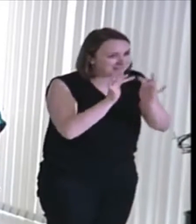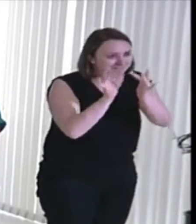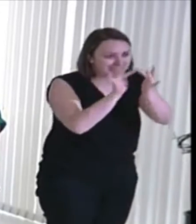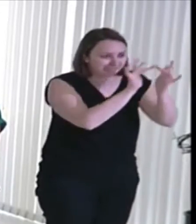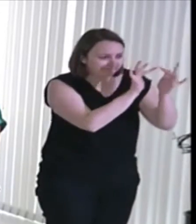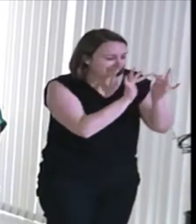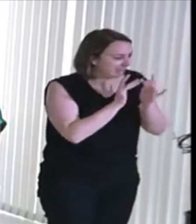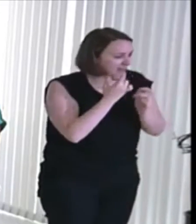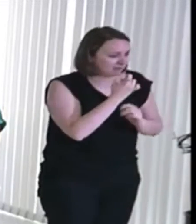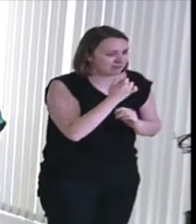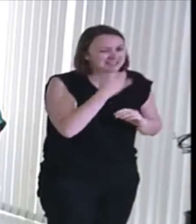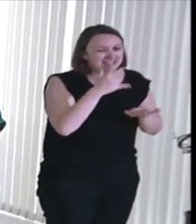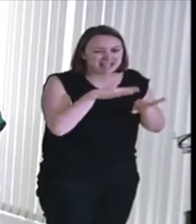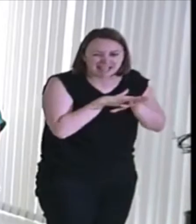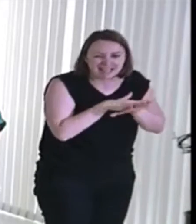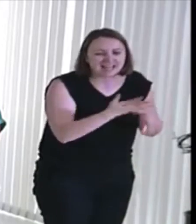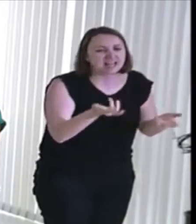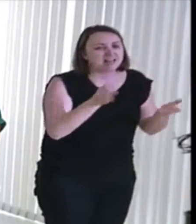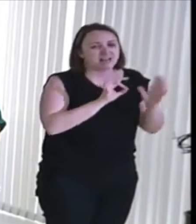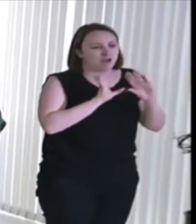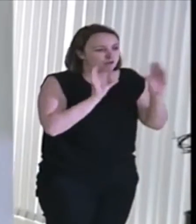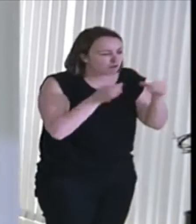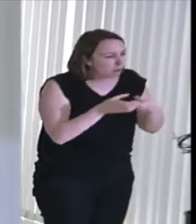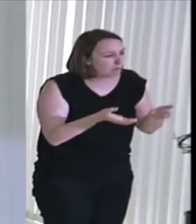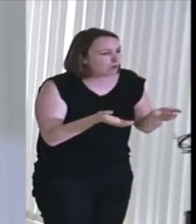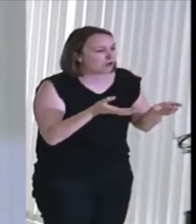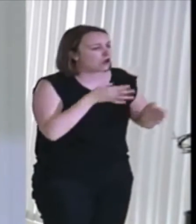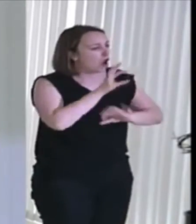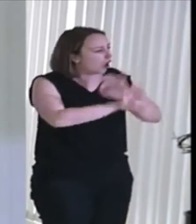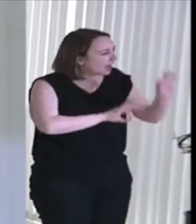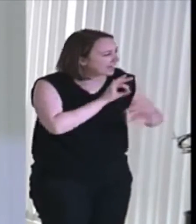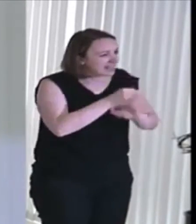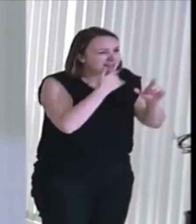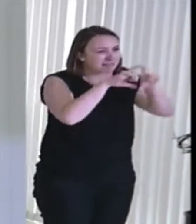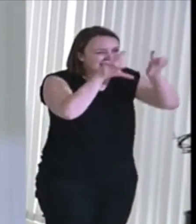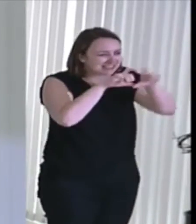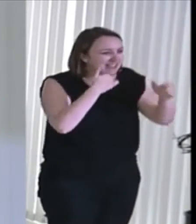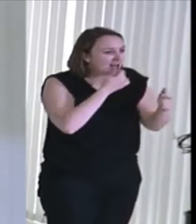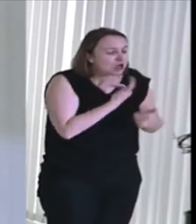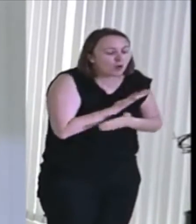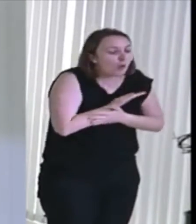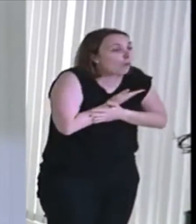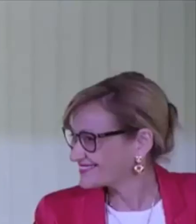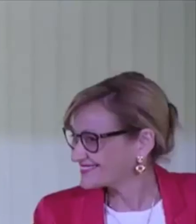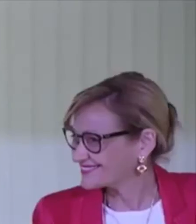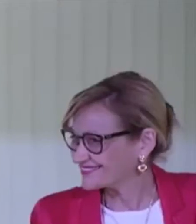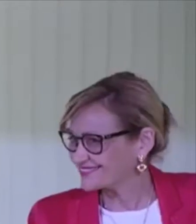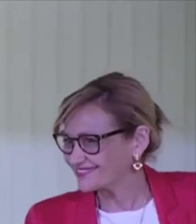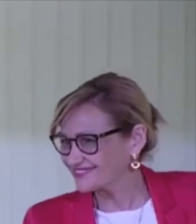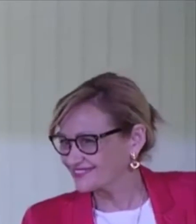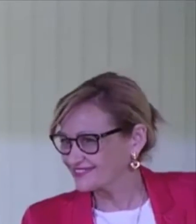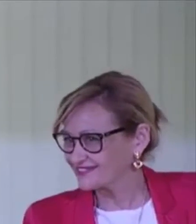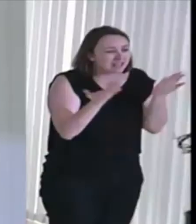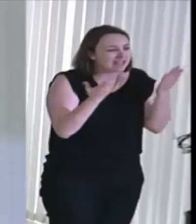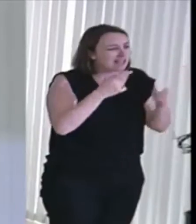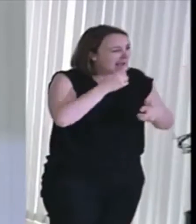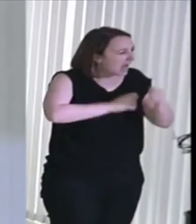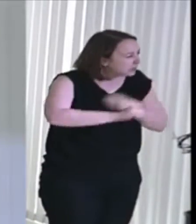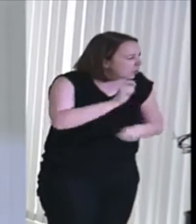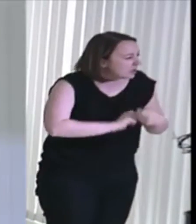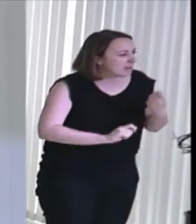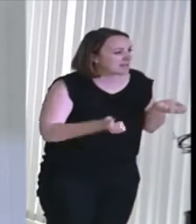meterte en redes, grupos, organizaciones, todo lo que pilles. Cualquier